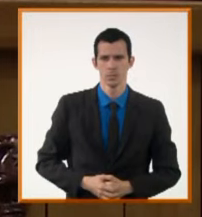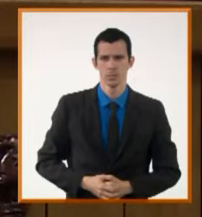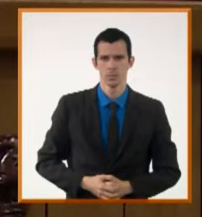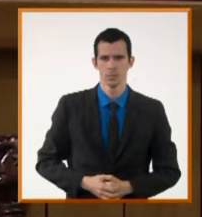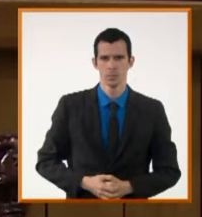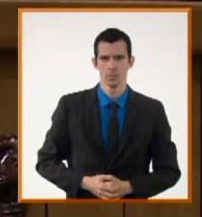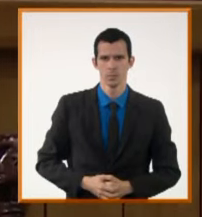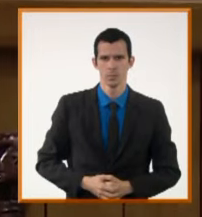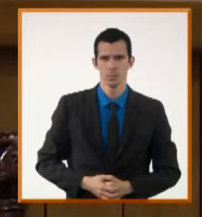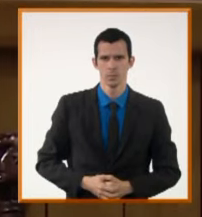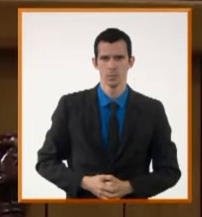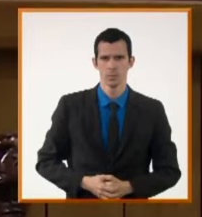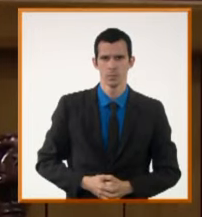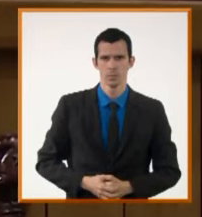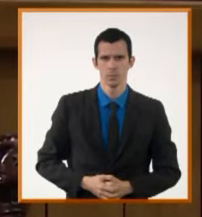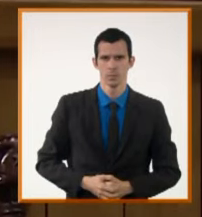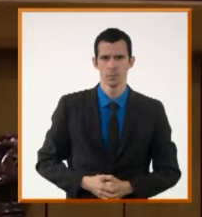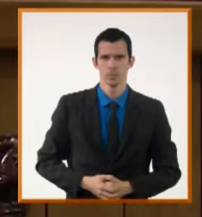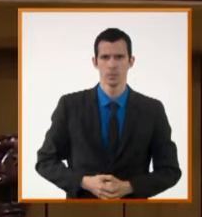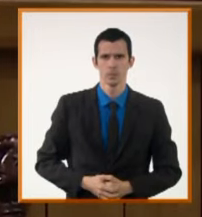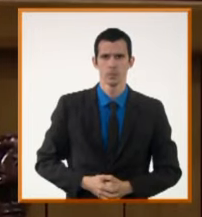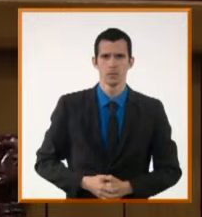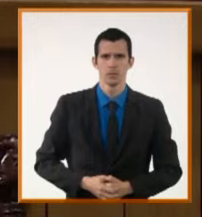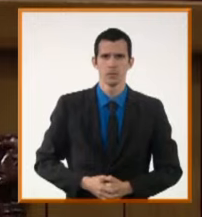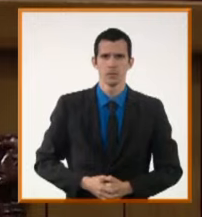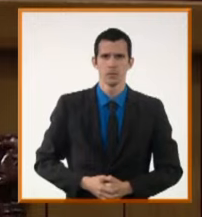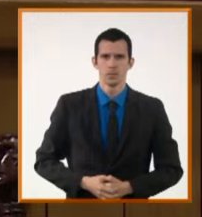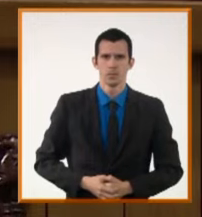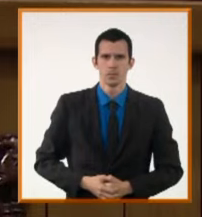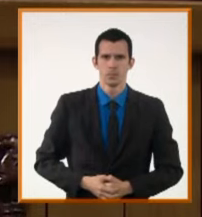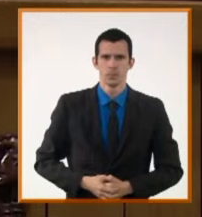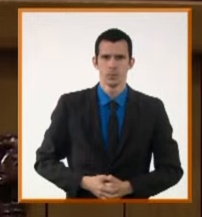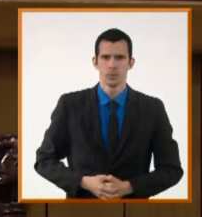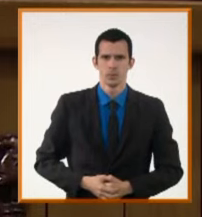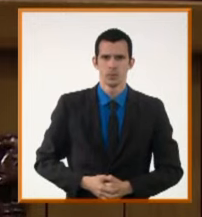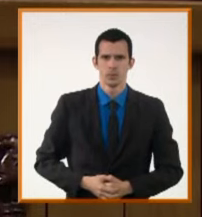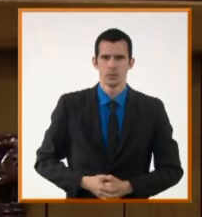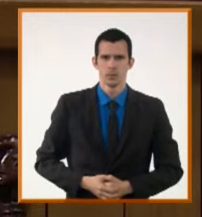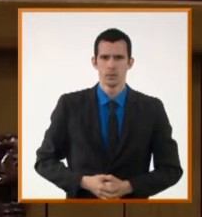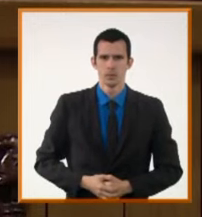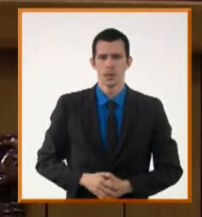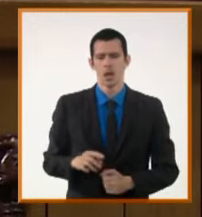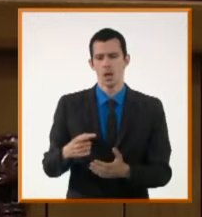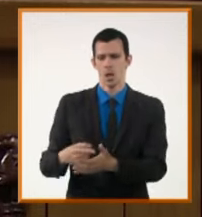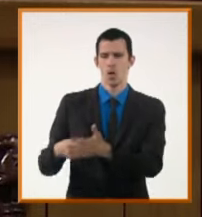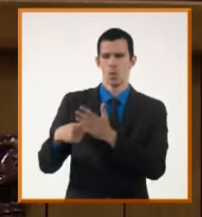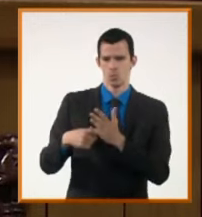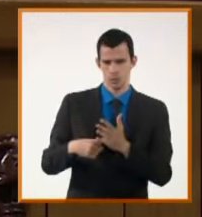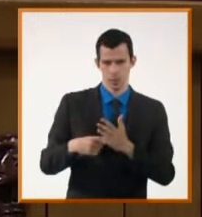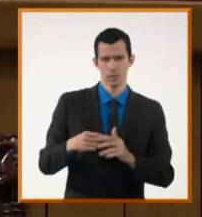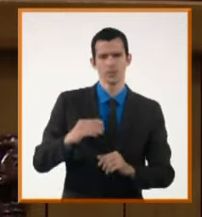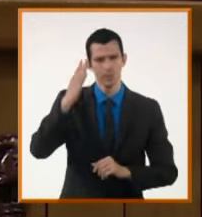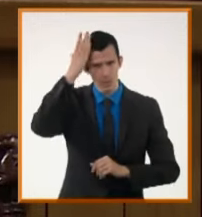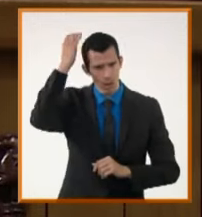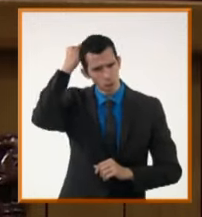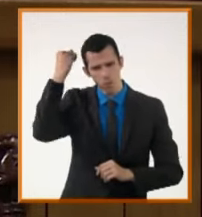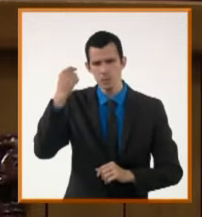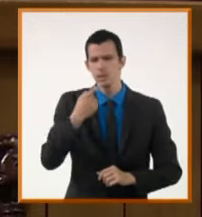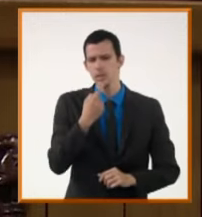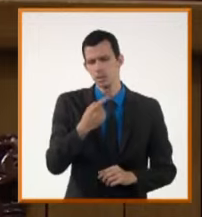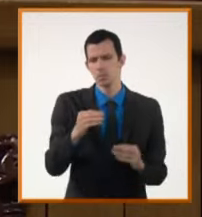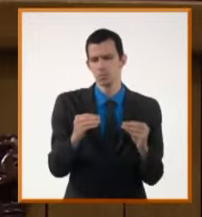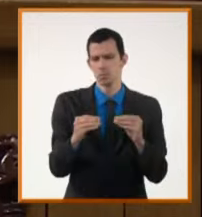por indicaciones del propio general de Ejército y el presidente de la República, se creó un grupo económico